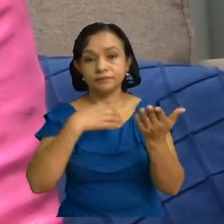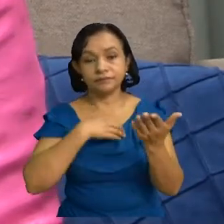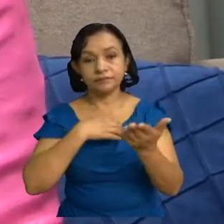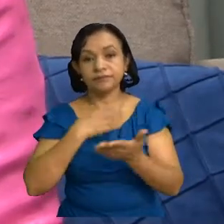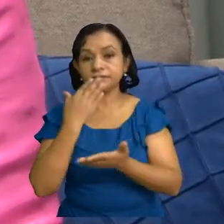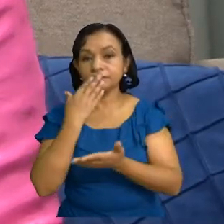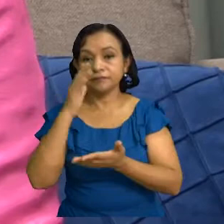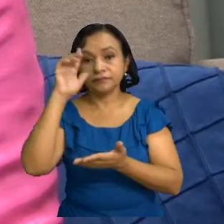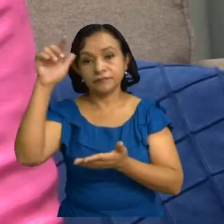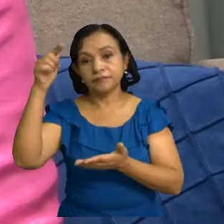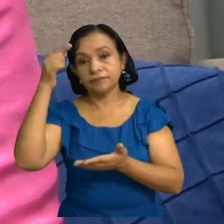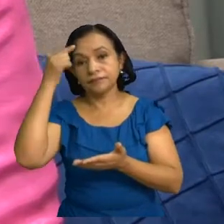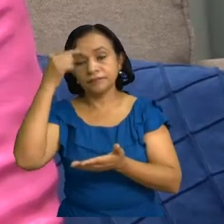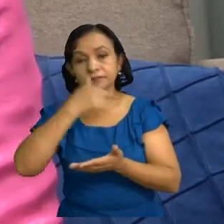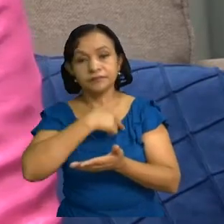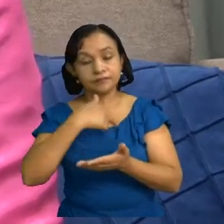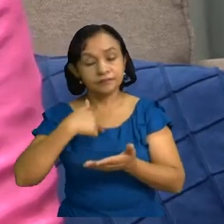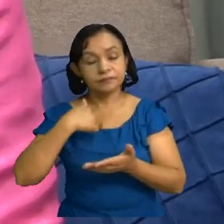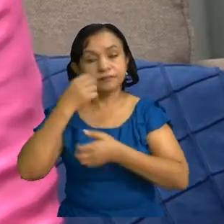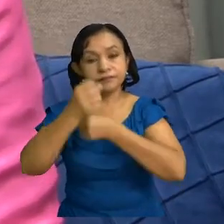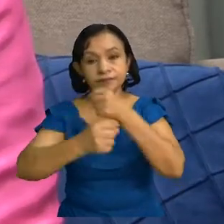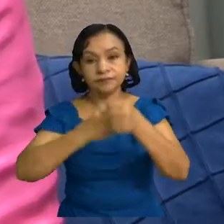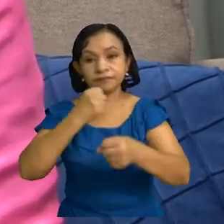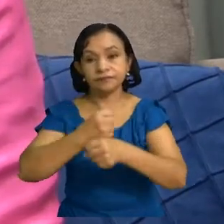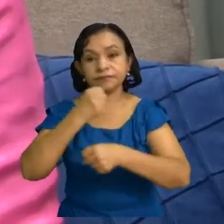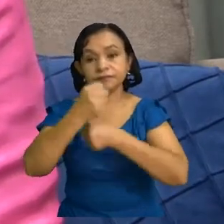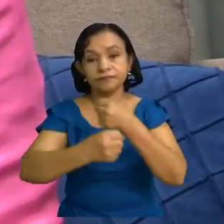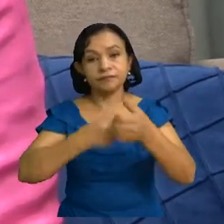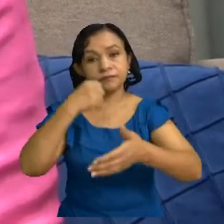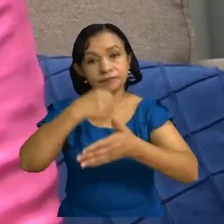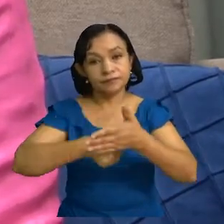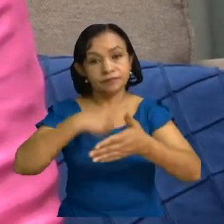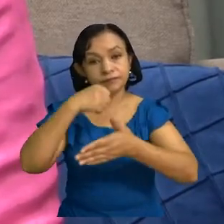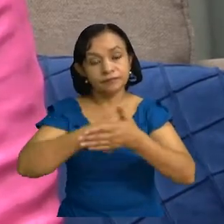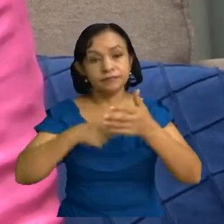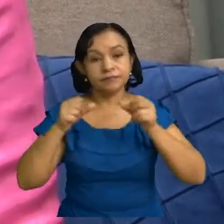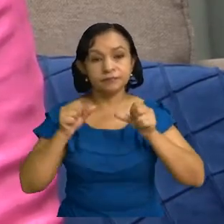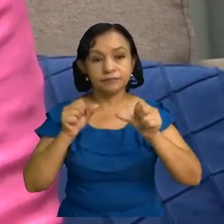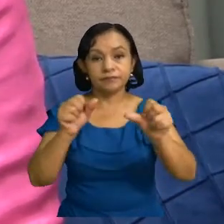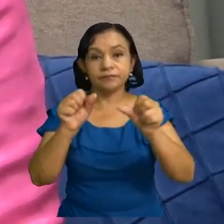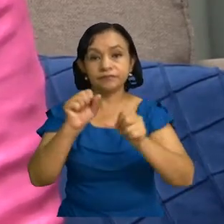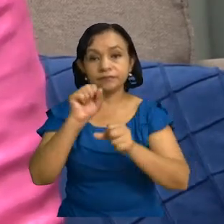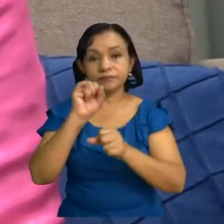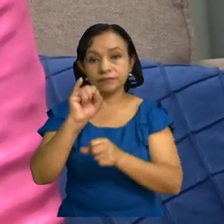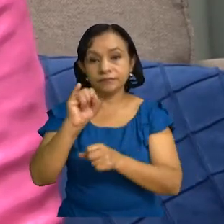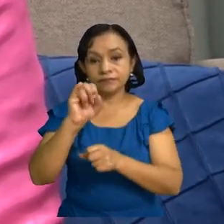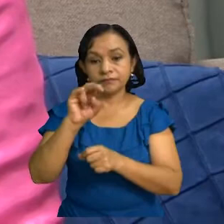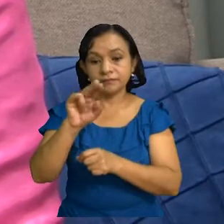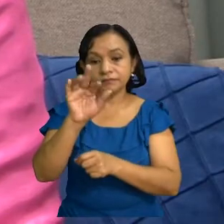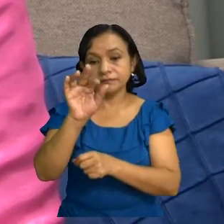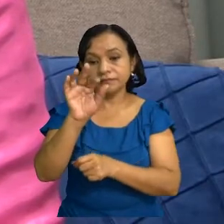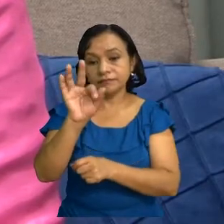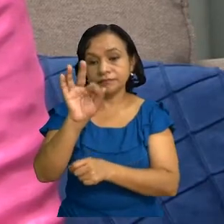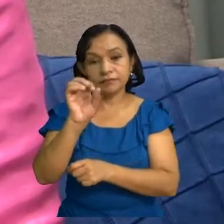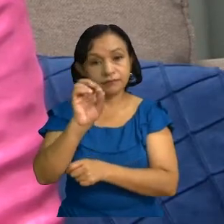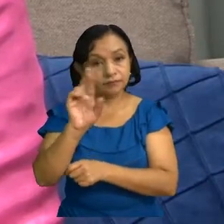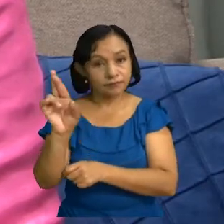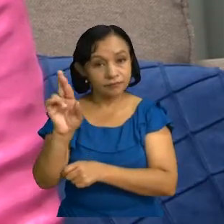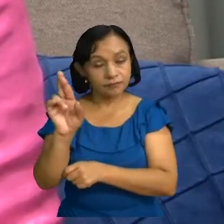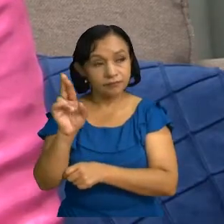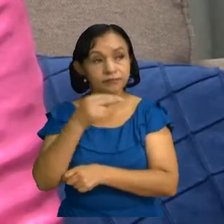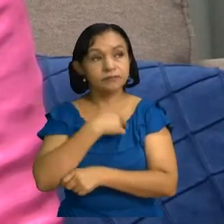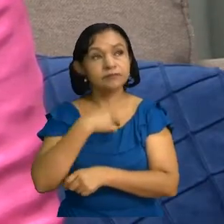gobierno ha ido dirigiendo año con año se ha venido fortaleciendo nosotros desde el inafor tenemos hemos